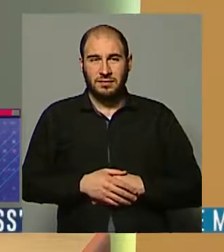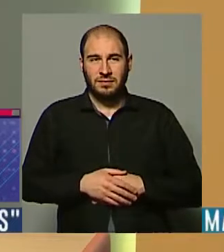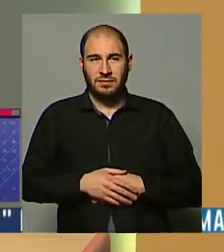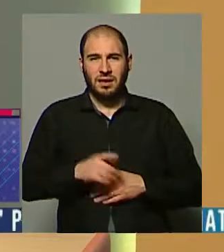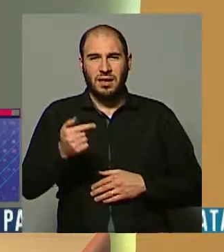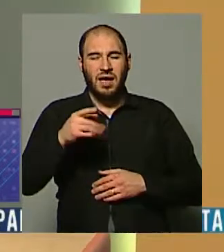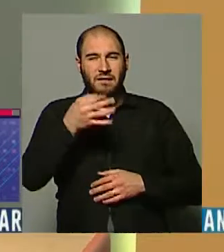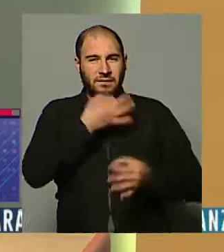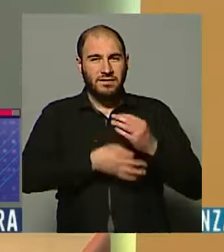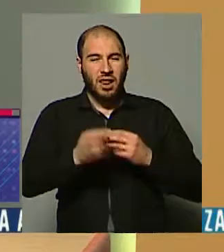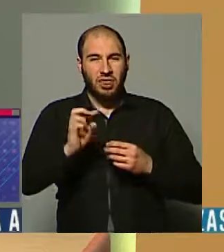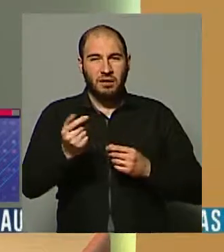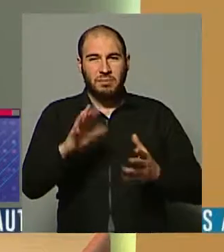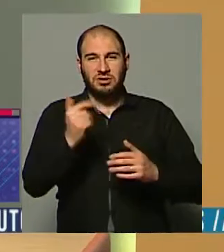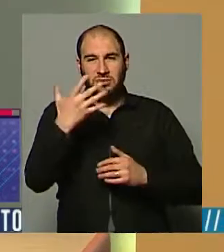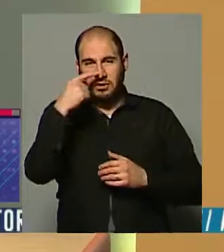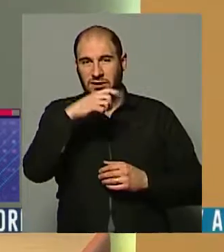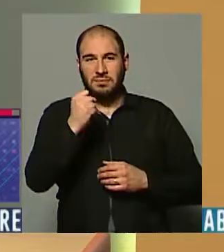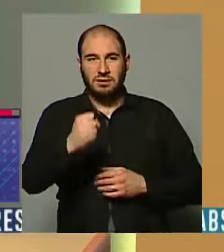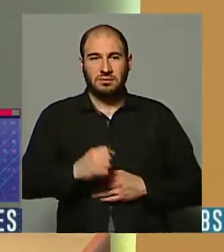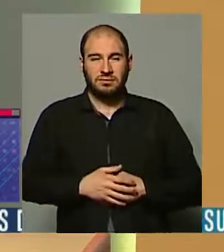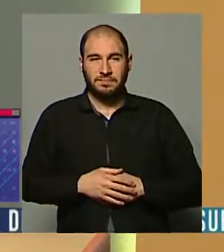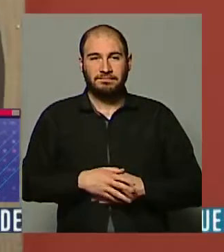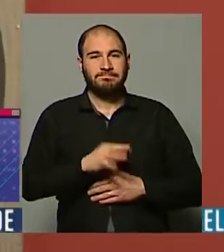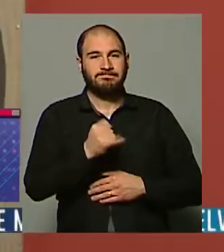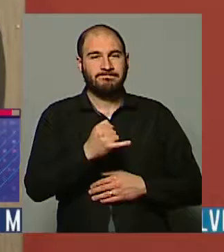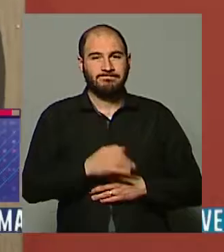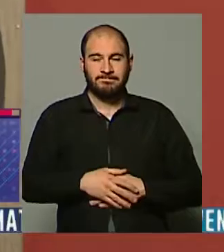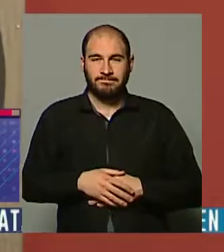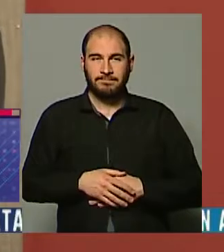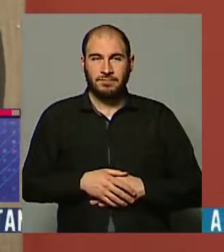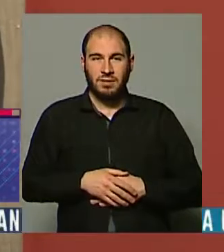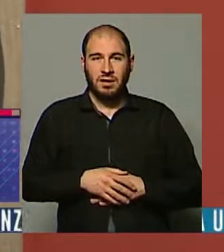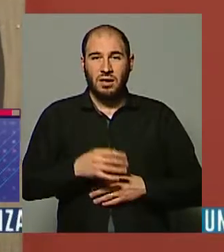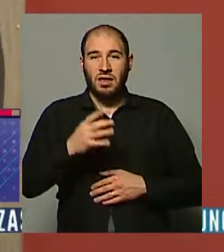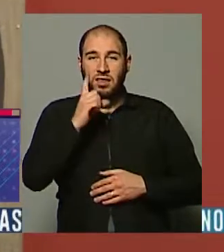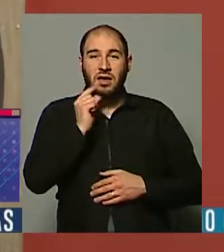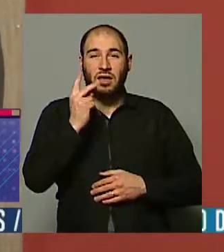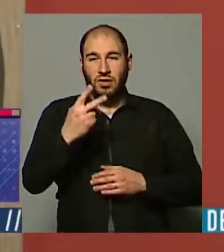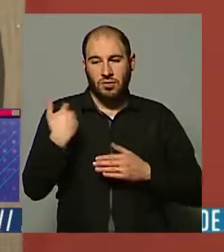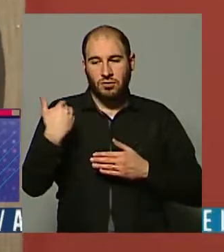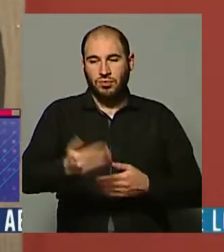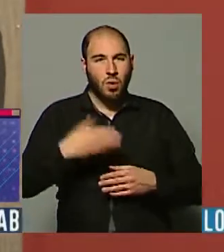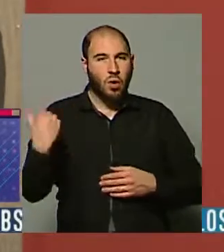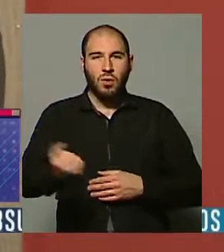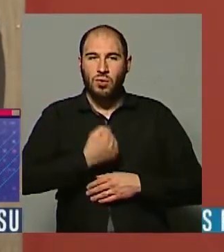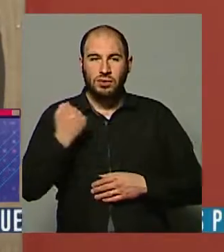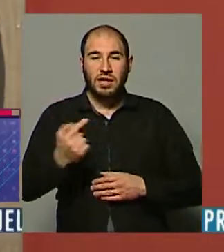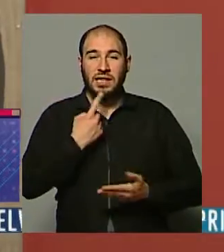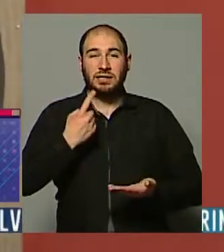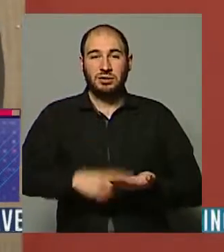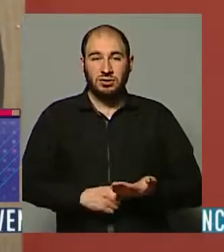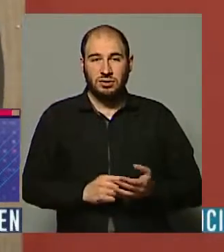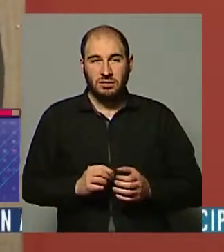cotizó ya cercano a los 57 pesos. Sí, fueron 48 horas cruciales después de la decisión